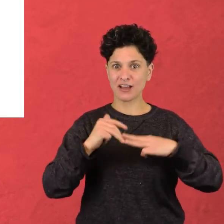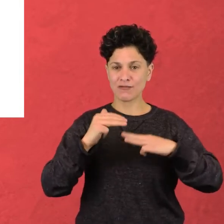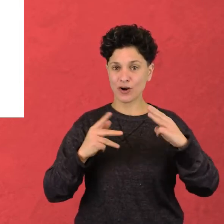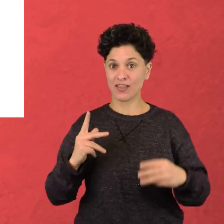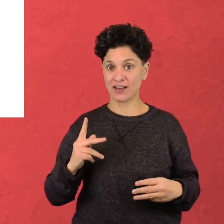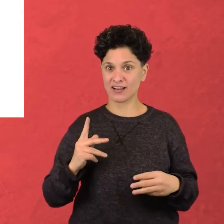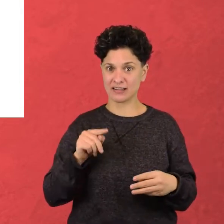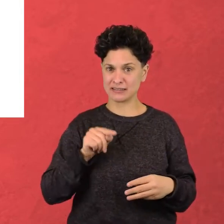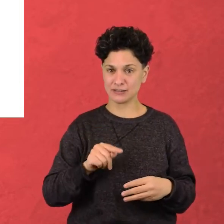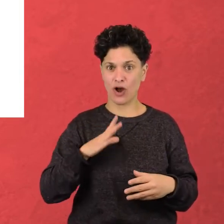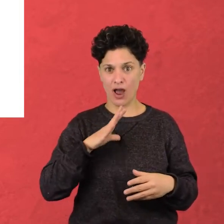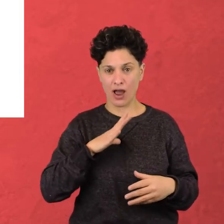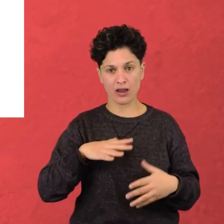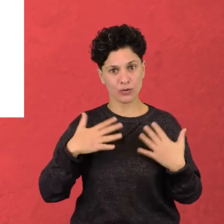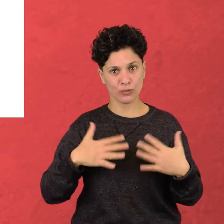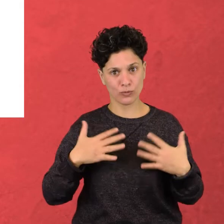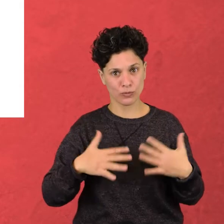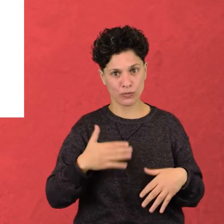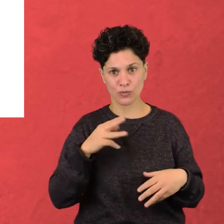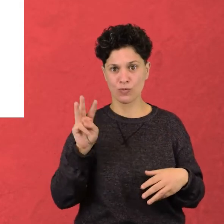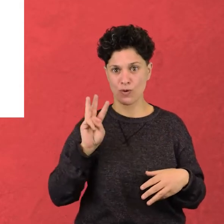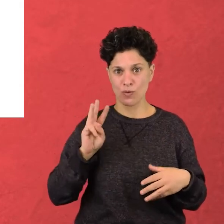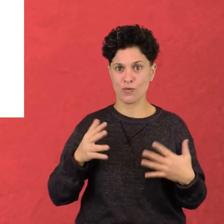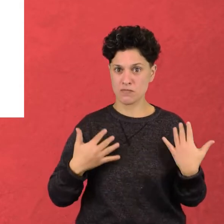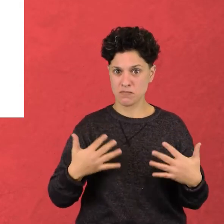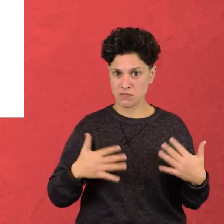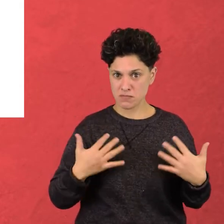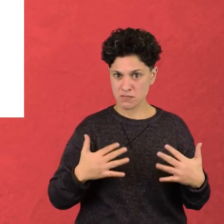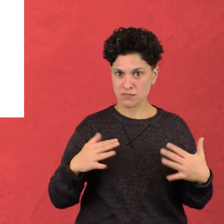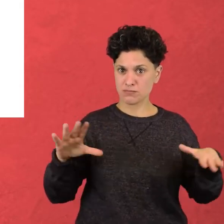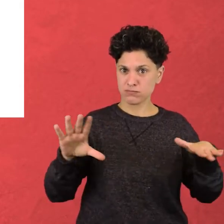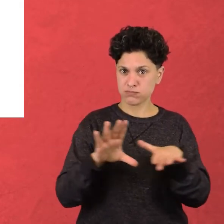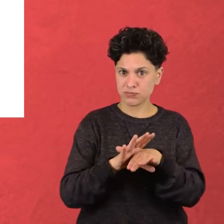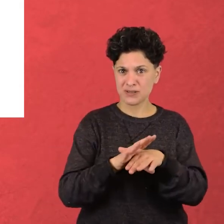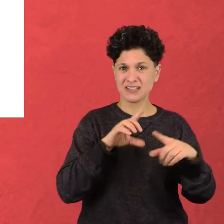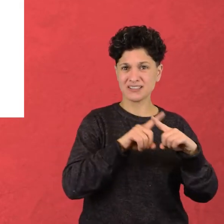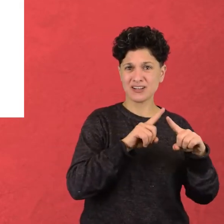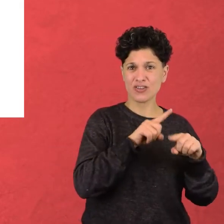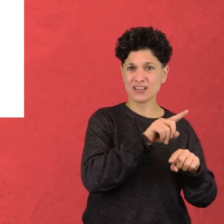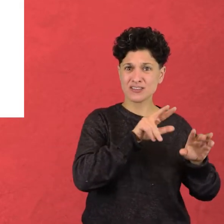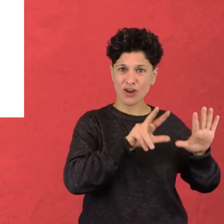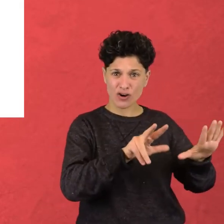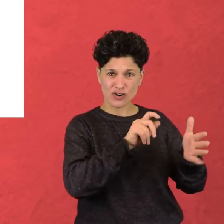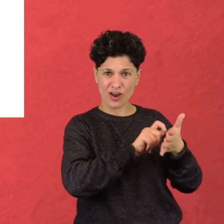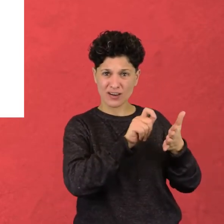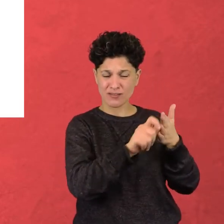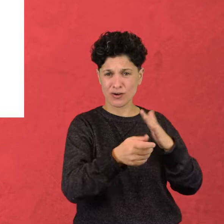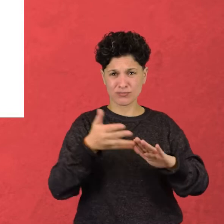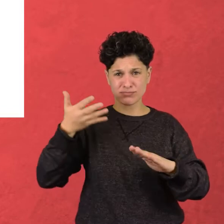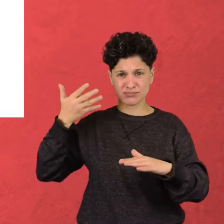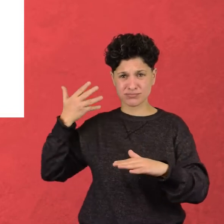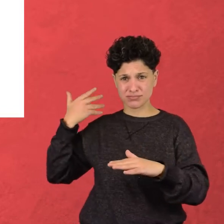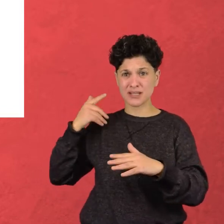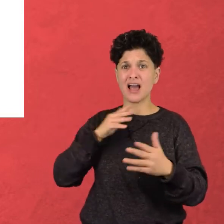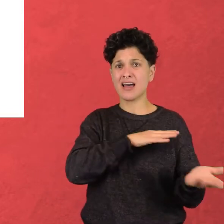nunca. Fue escrito en el siglo XVIII y fíjense, siglo XXI, cómo conserva el poder esta metáfora.